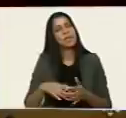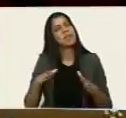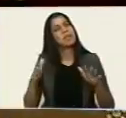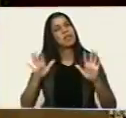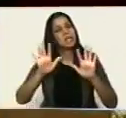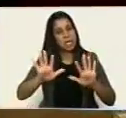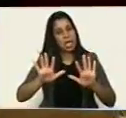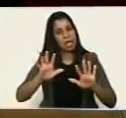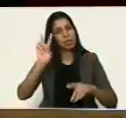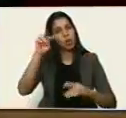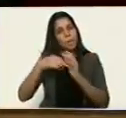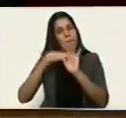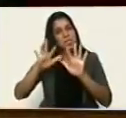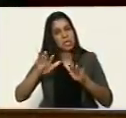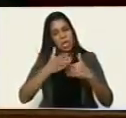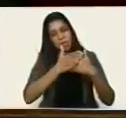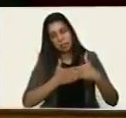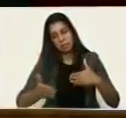2010 al